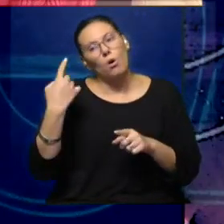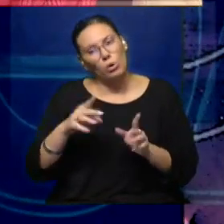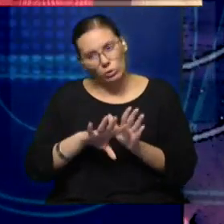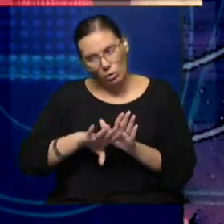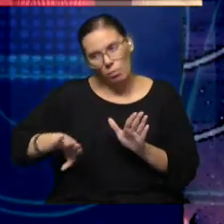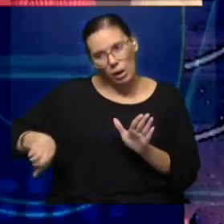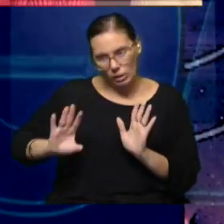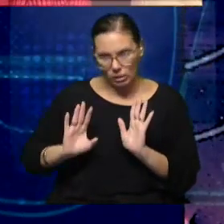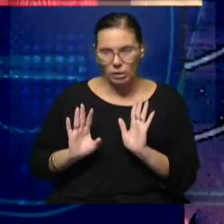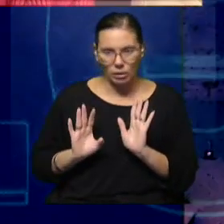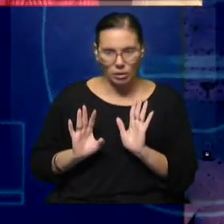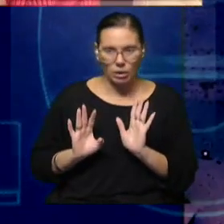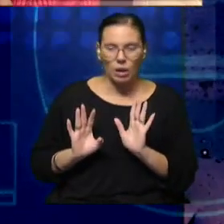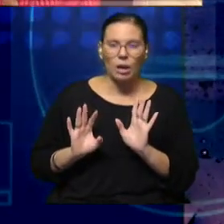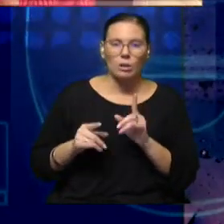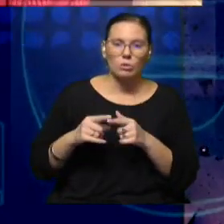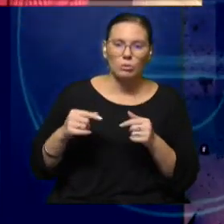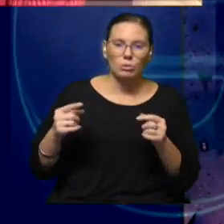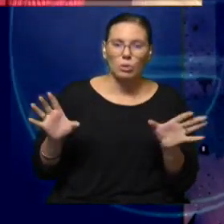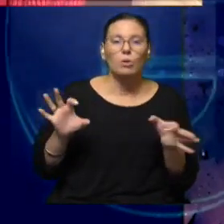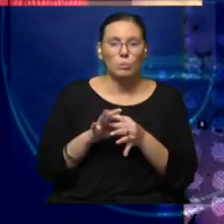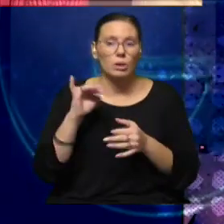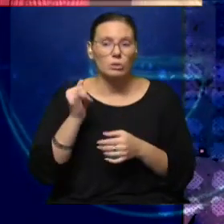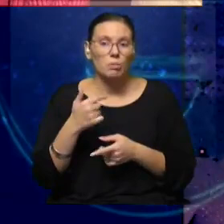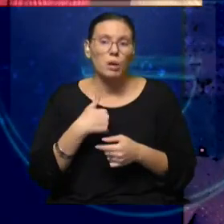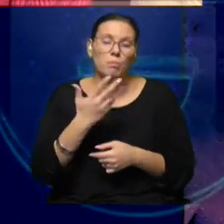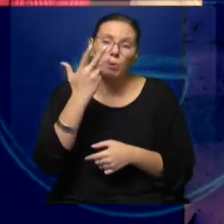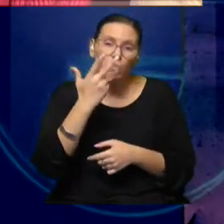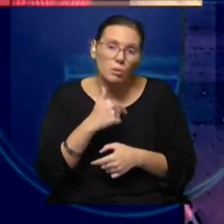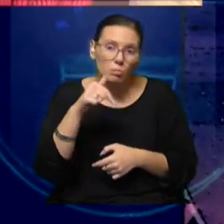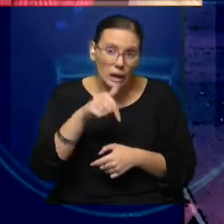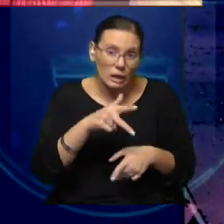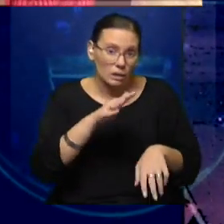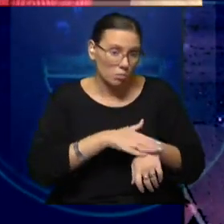mundo aparte. Juegan súper en conjunto, pero a mí me gustaba para esta